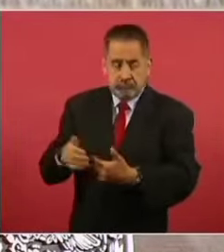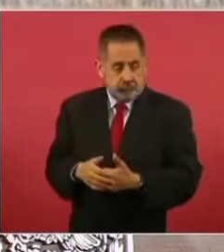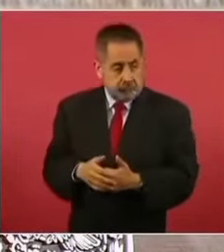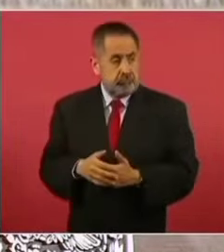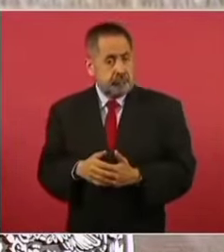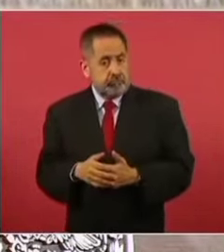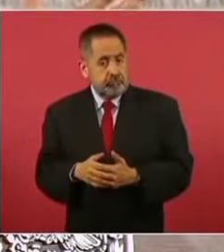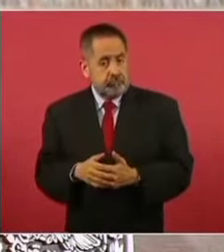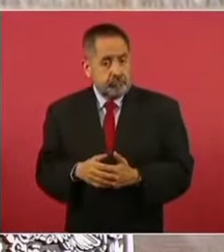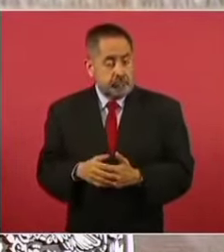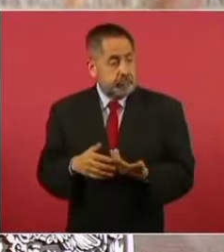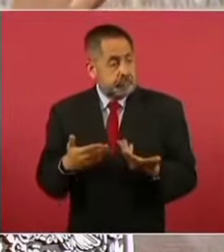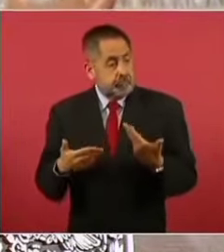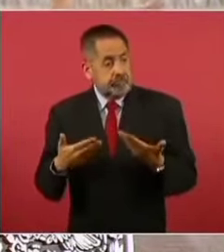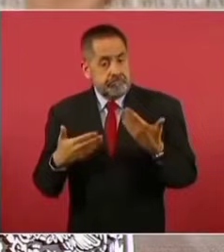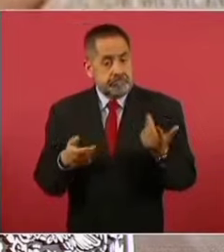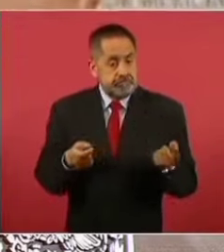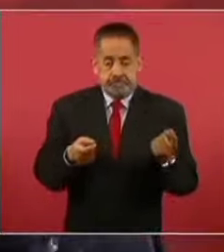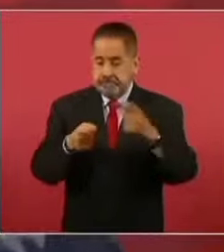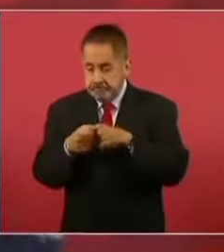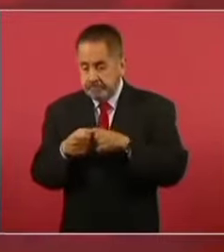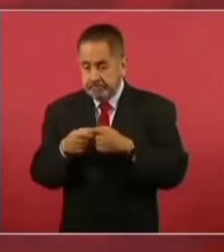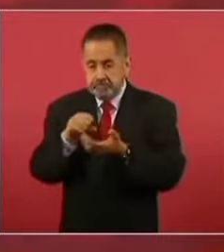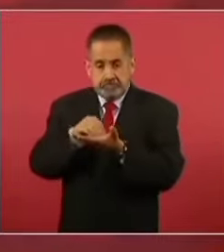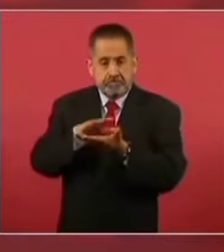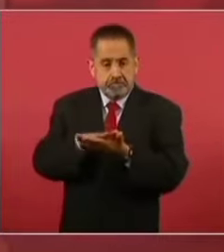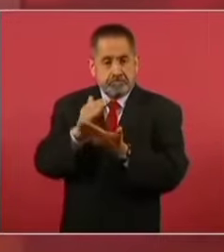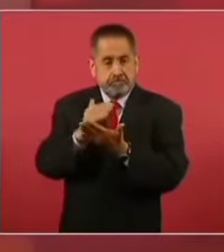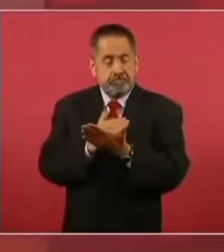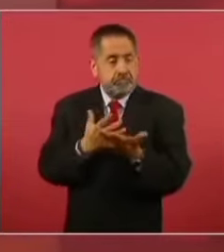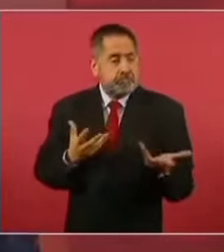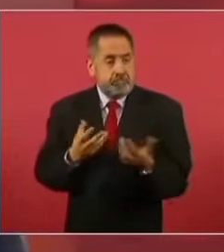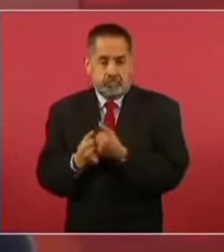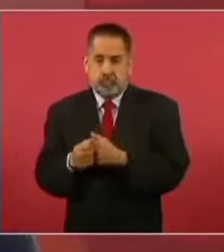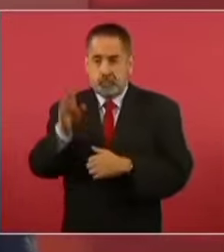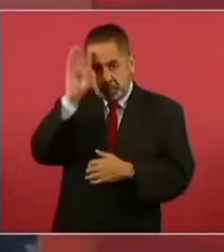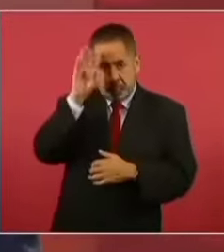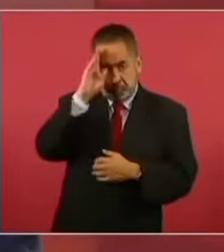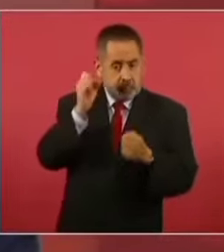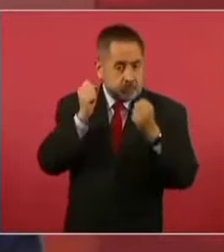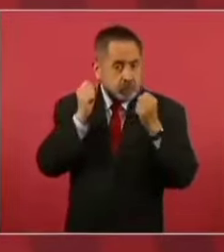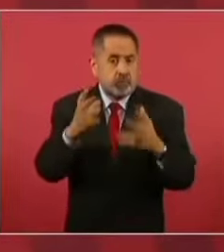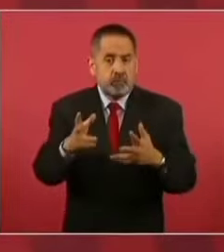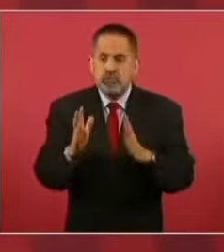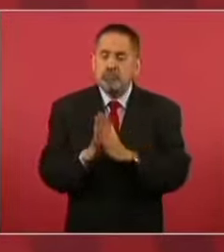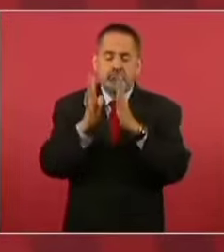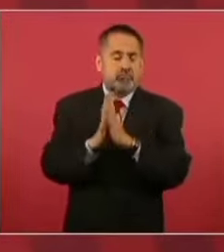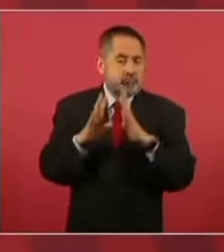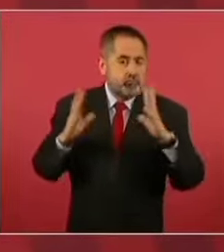al mismo tiempo se estaban afiliando a morena por eso pero muchos Los que participaron